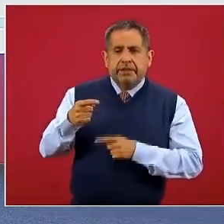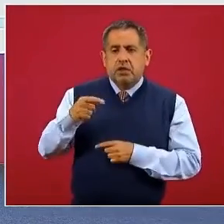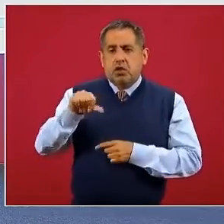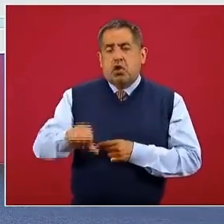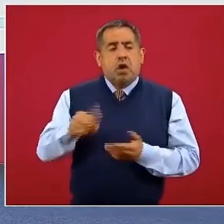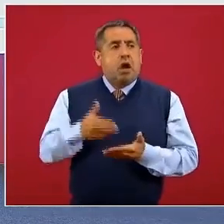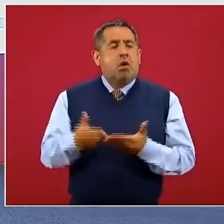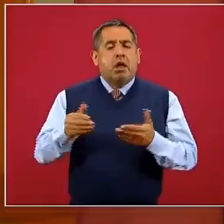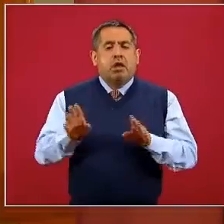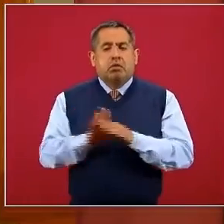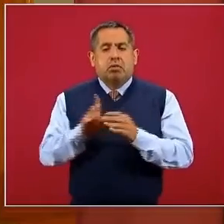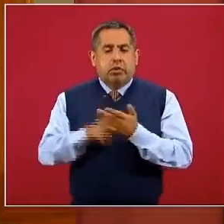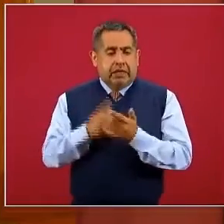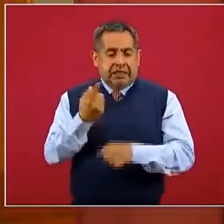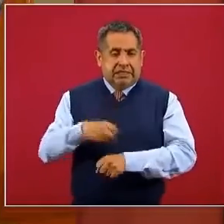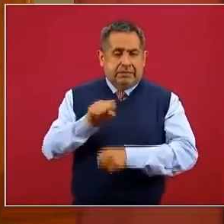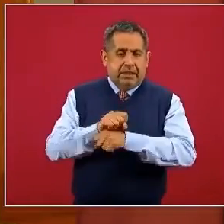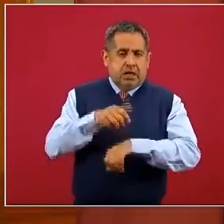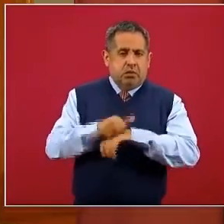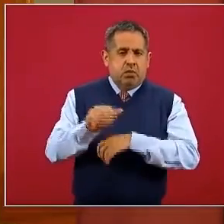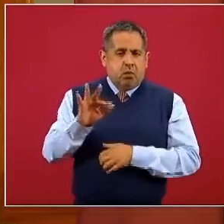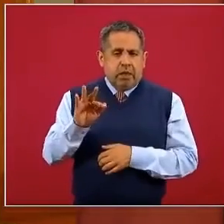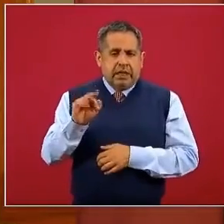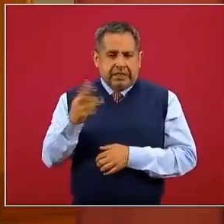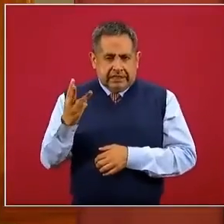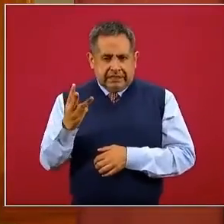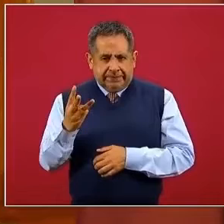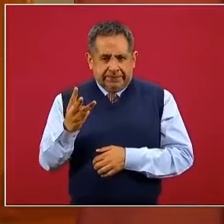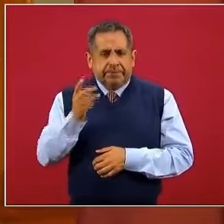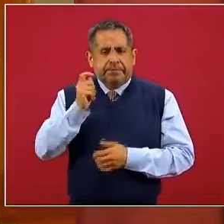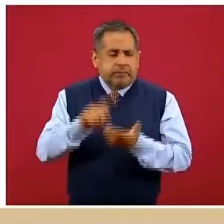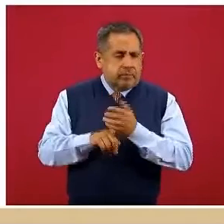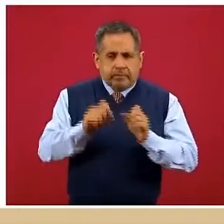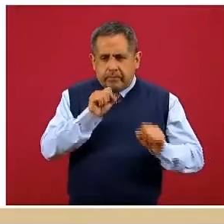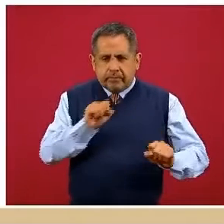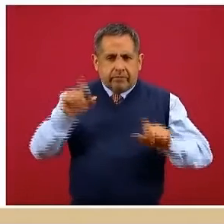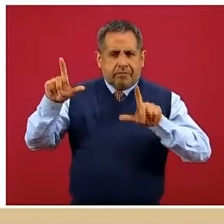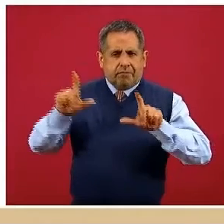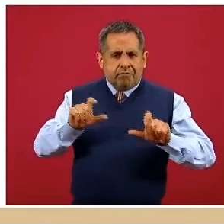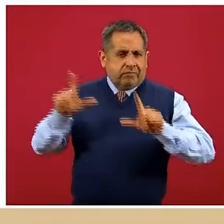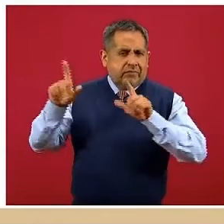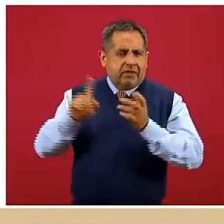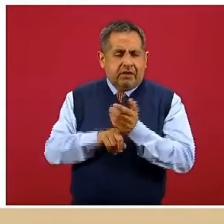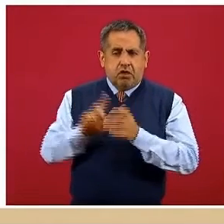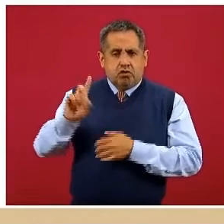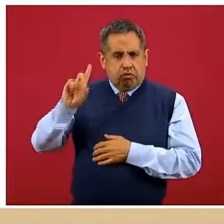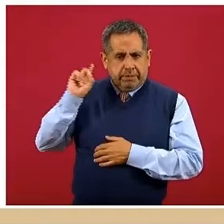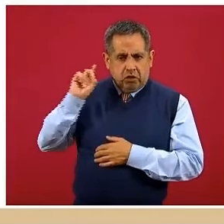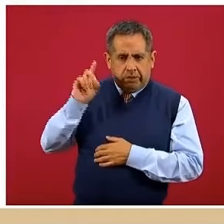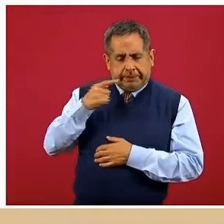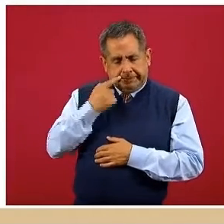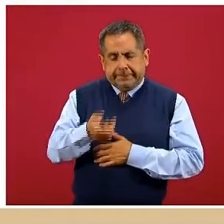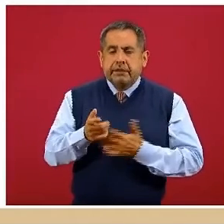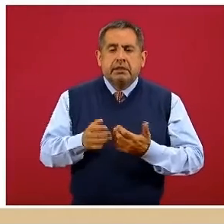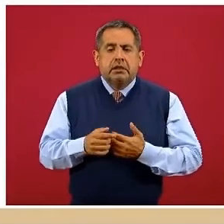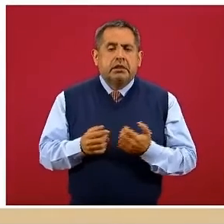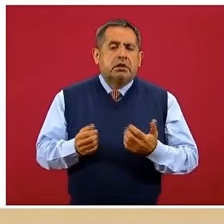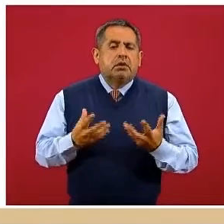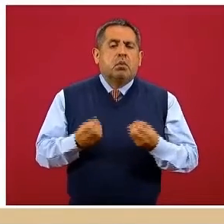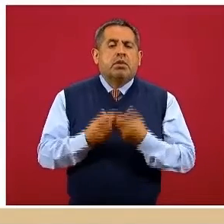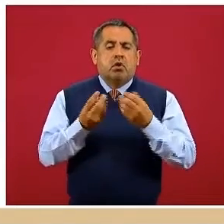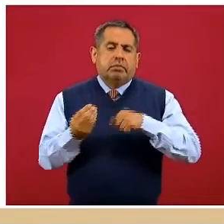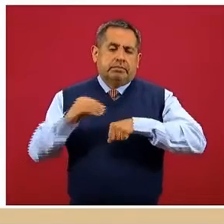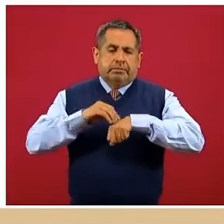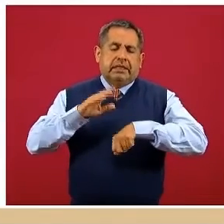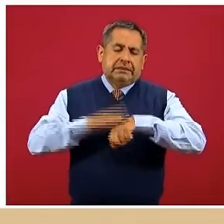de hoy, en función de la semana 43, que es la que empezamos a graficar a partir del domingo, tenemos un